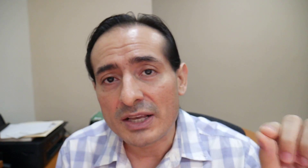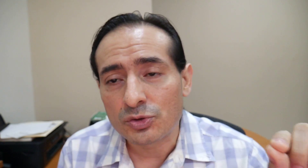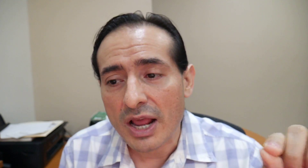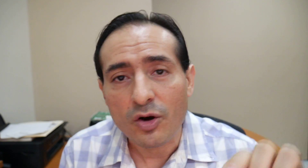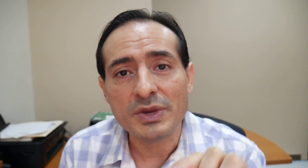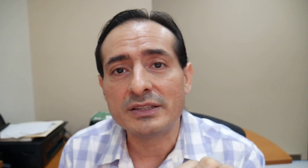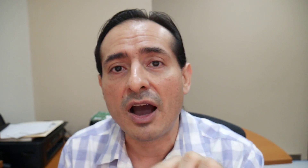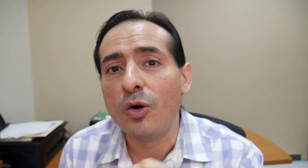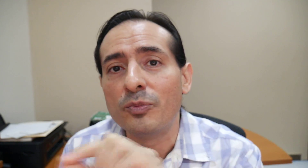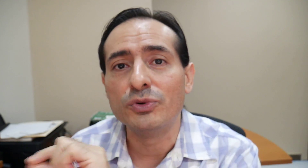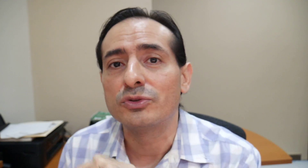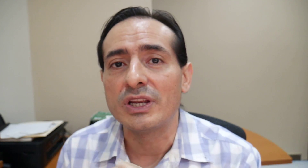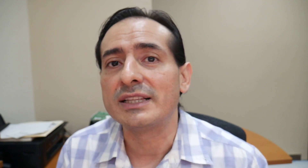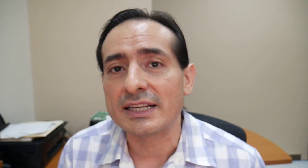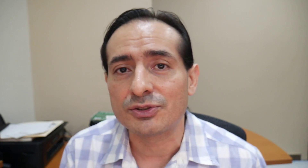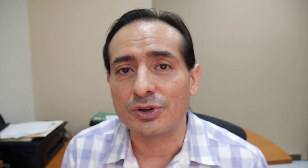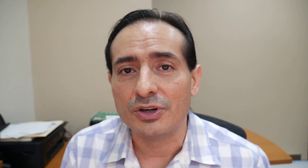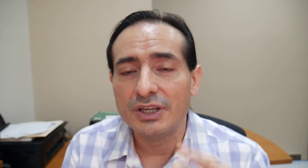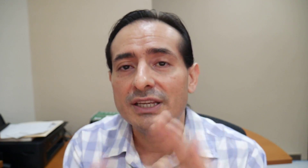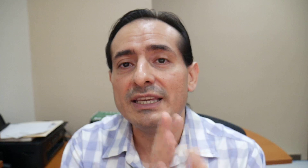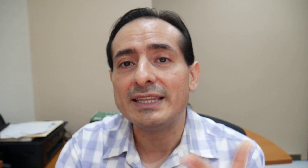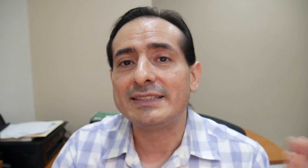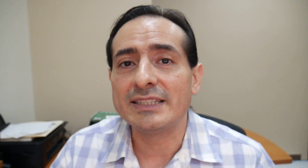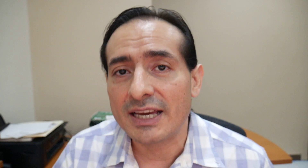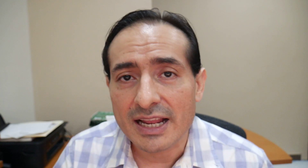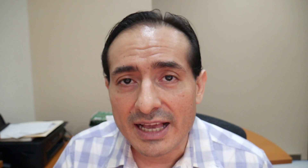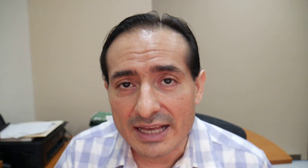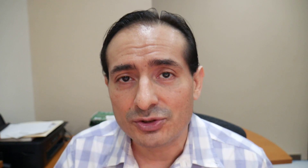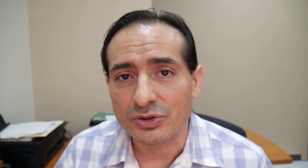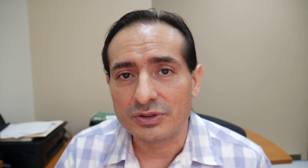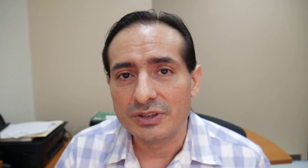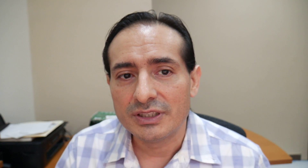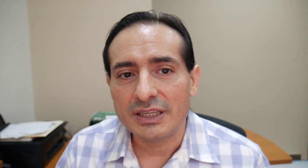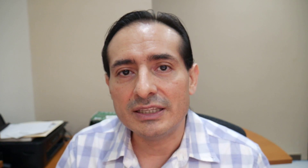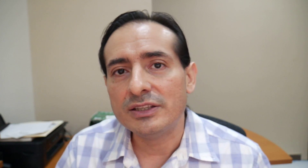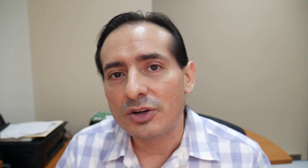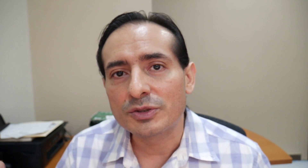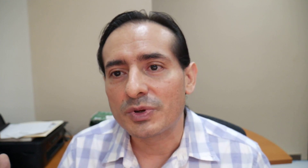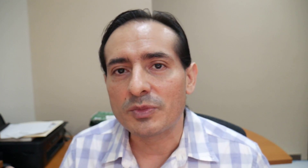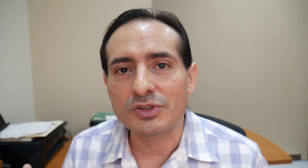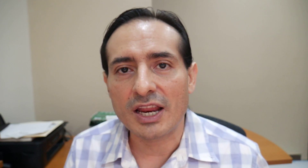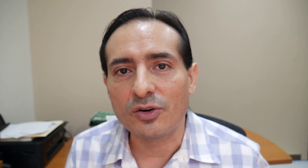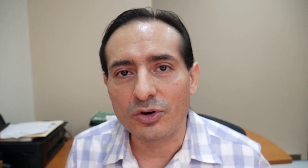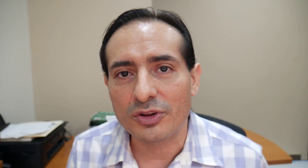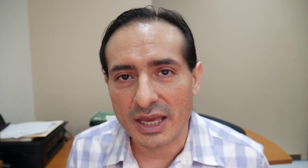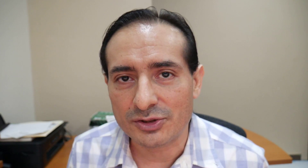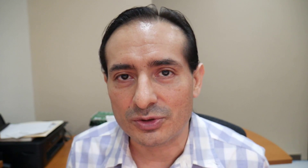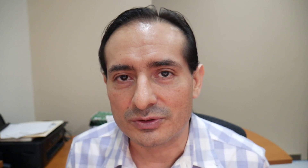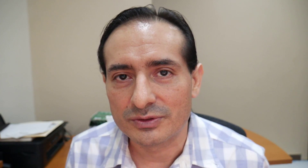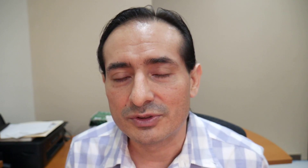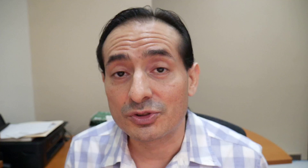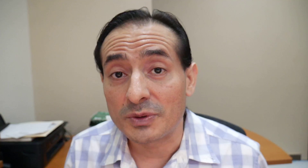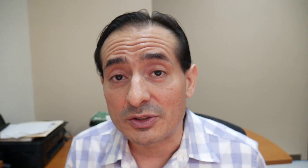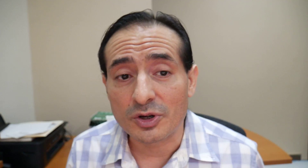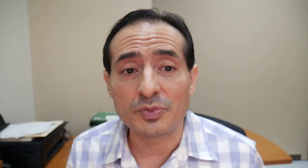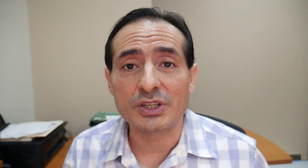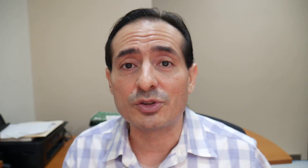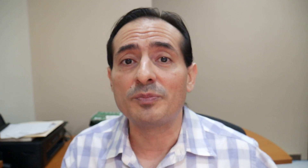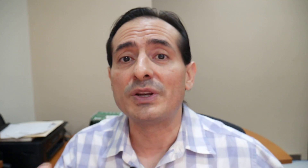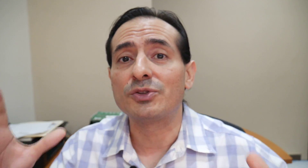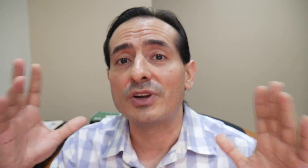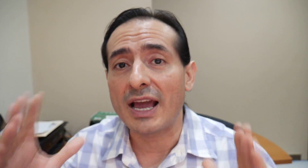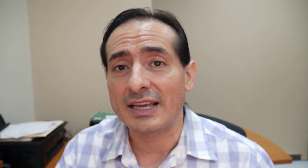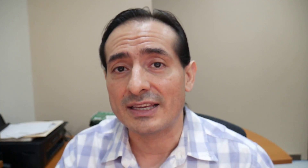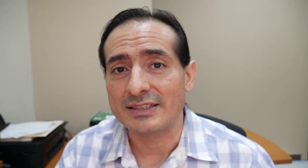nada más una comita o un punto en el texto y desechan el caso. Y no nos podemos dar el lujo de eso, sobre todo porque